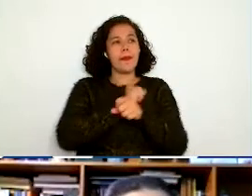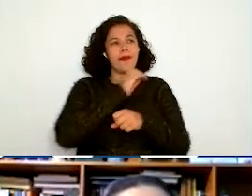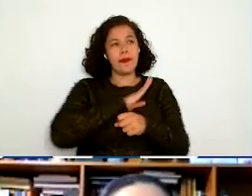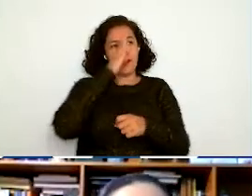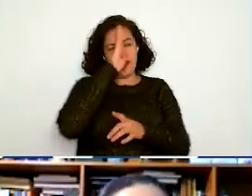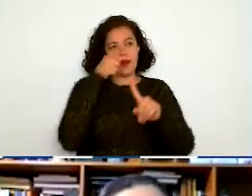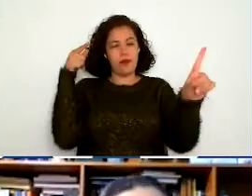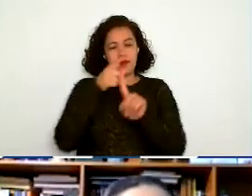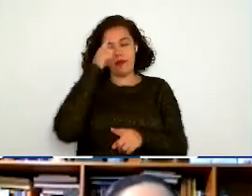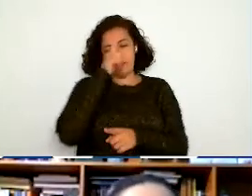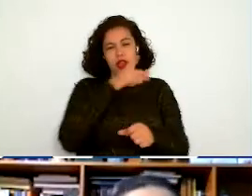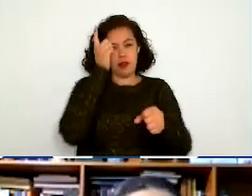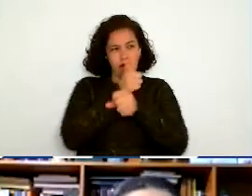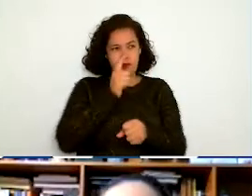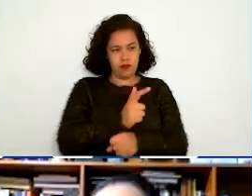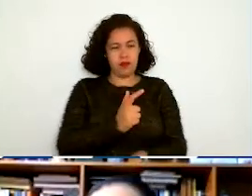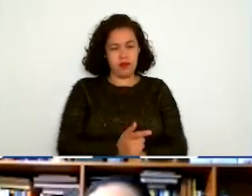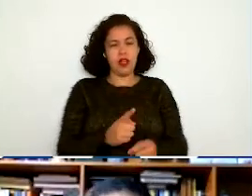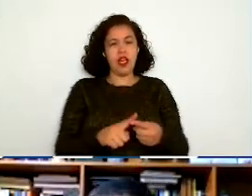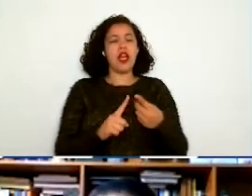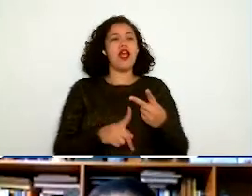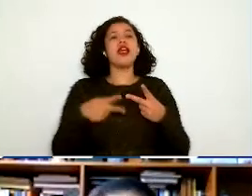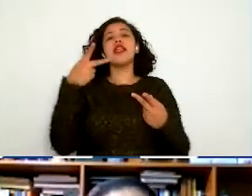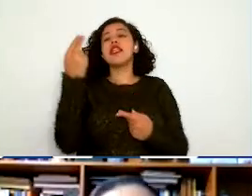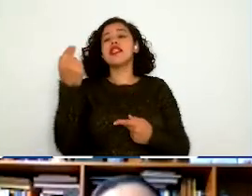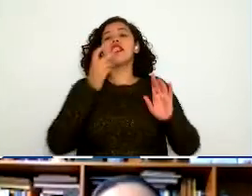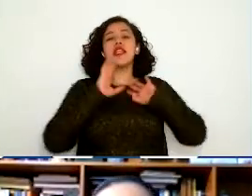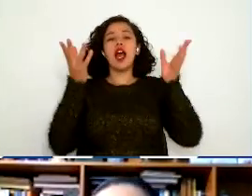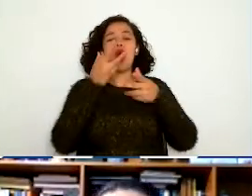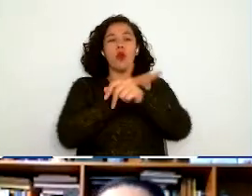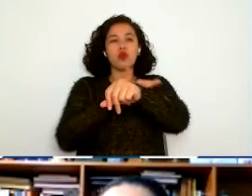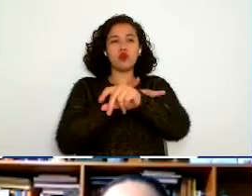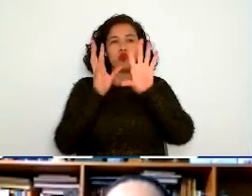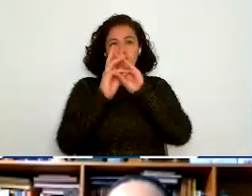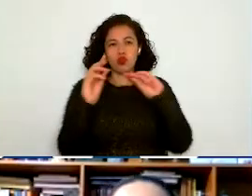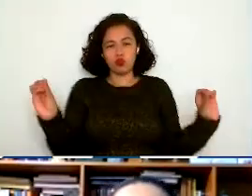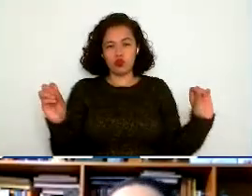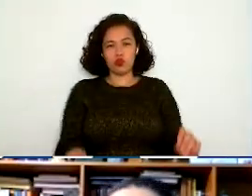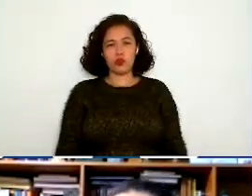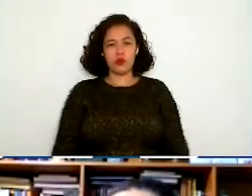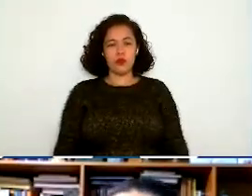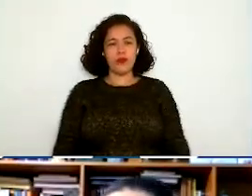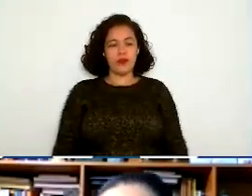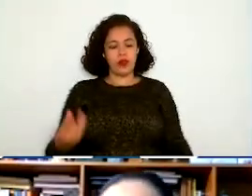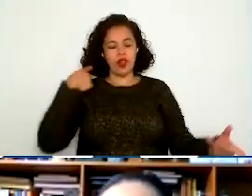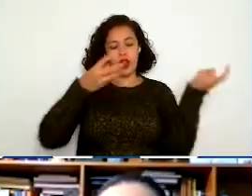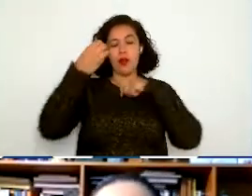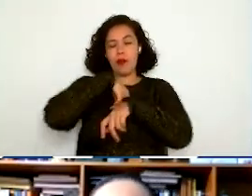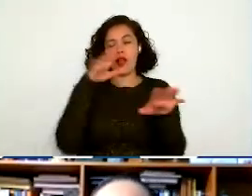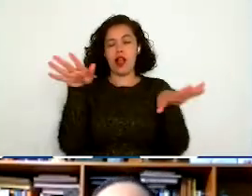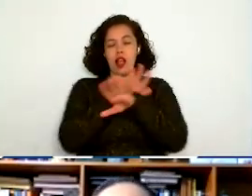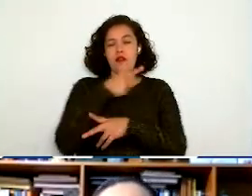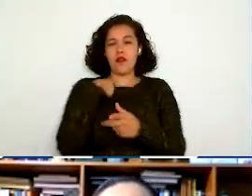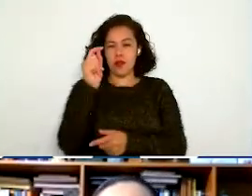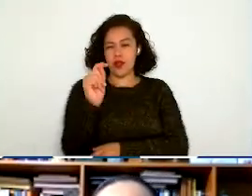orientada a identificar y a satisfacer esa necesidad. Y yo aquí le agregaría y le modificaría un